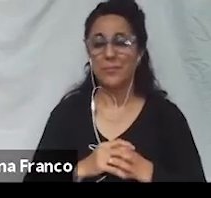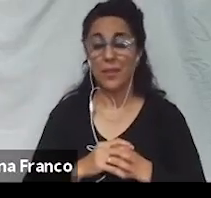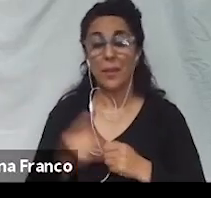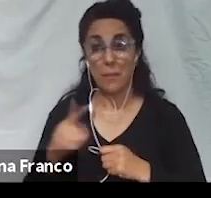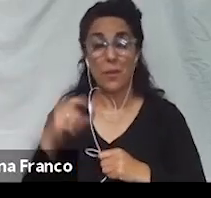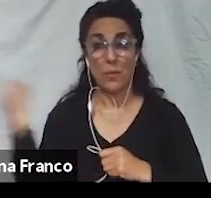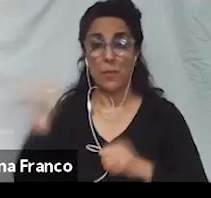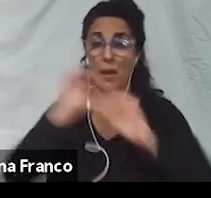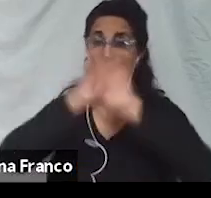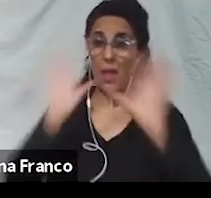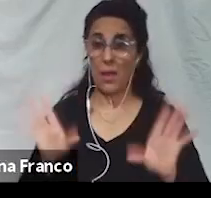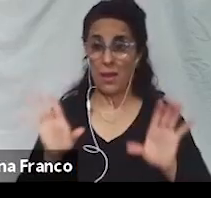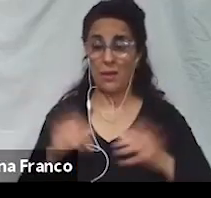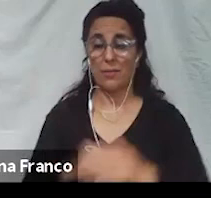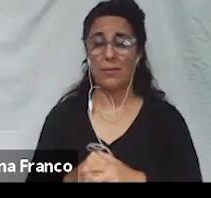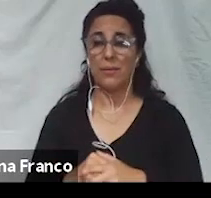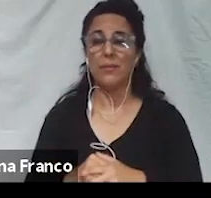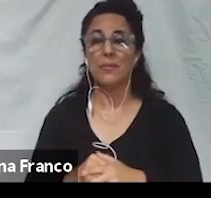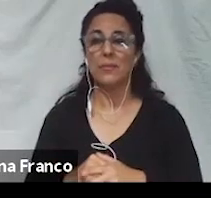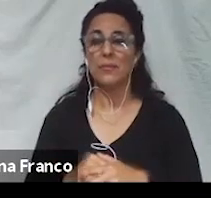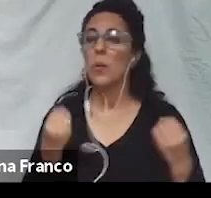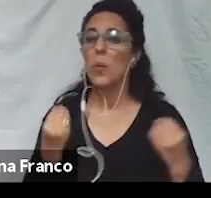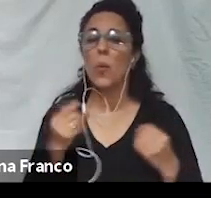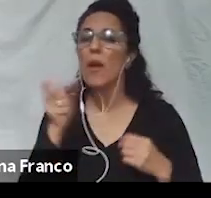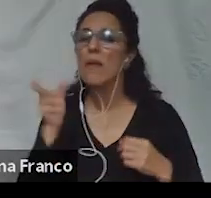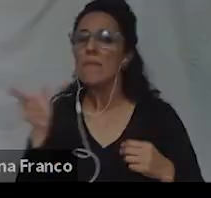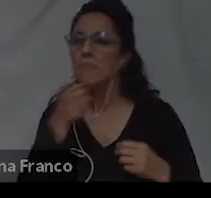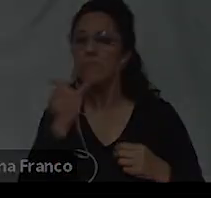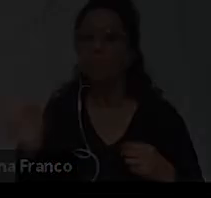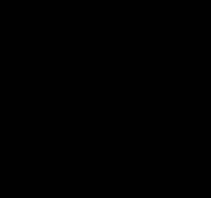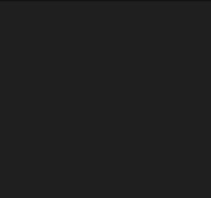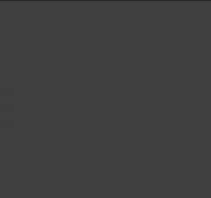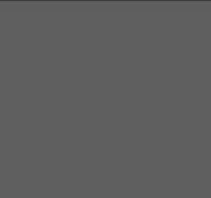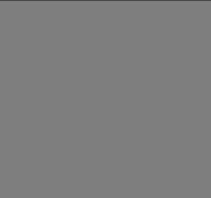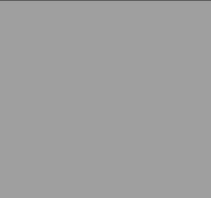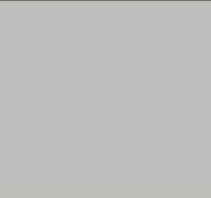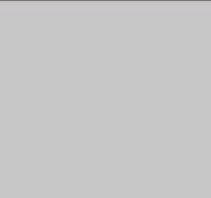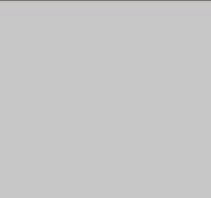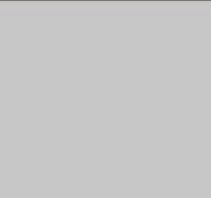el tiempo y es muy importante aclarar cuál versión fue.